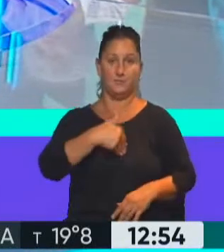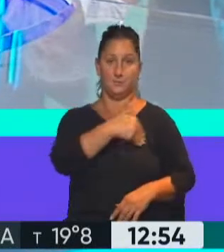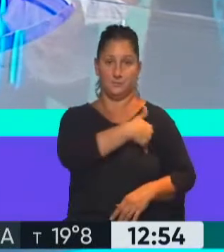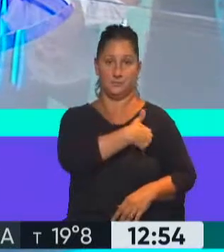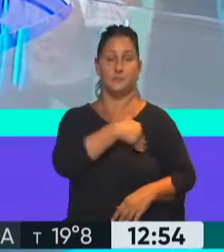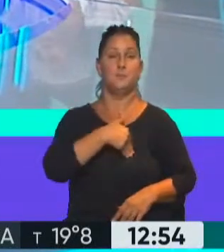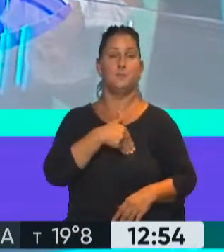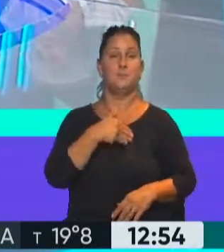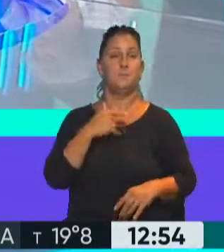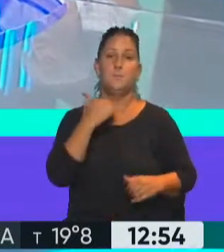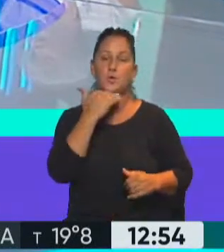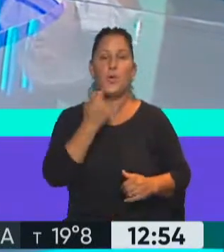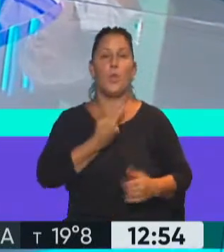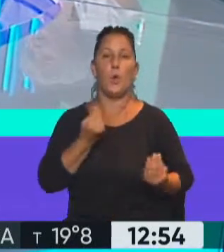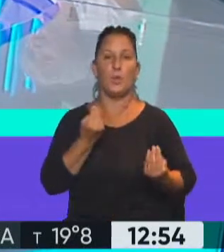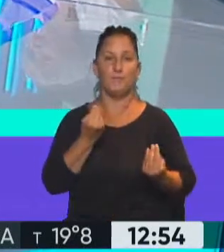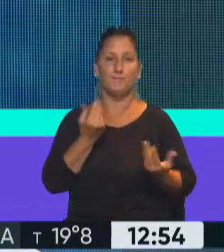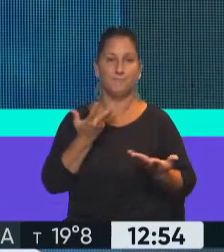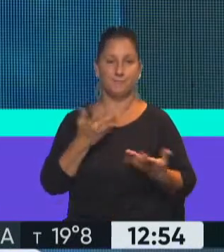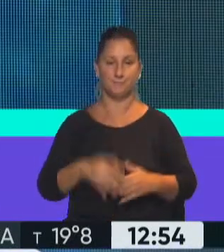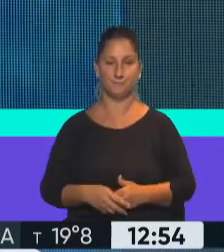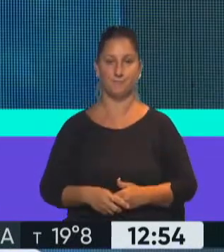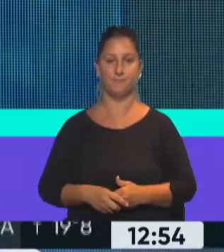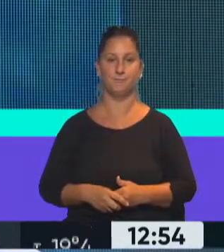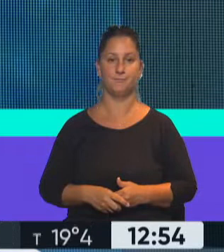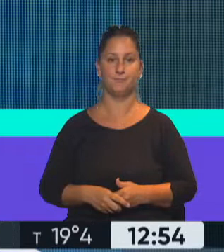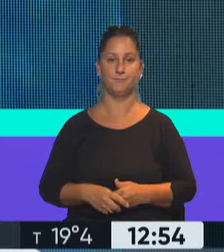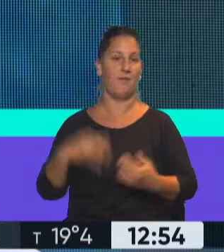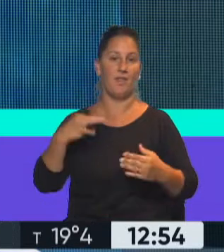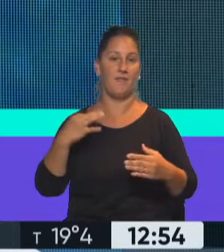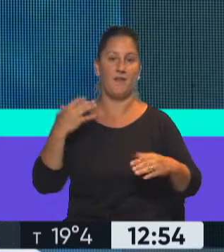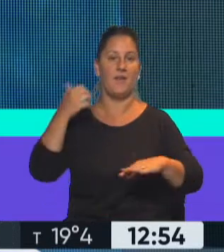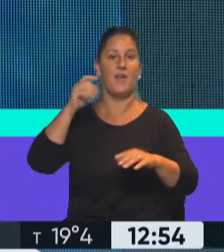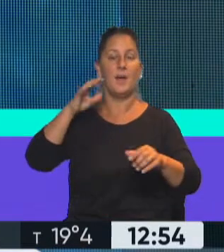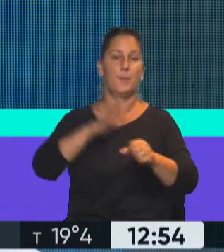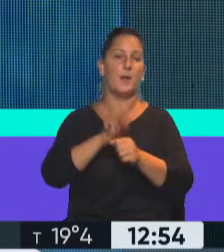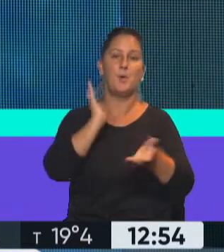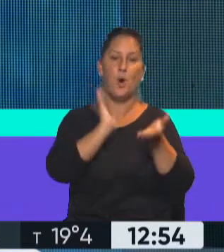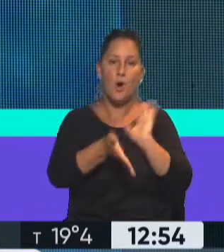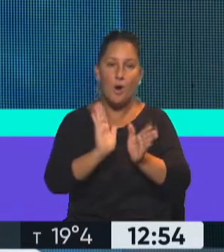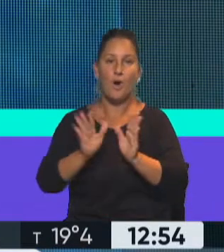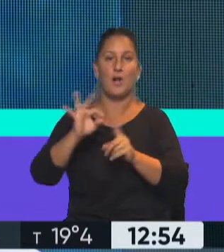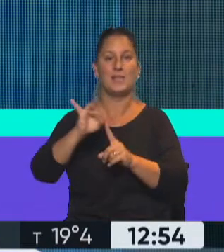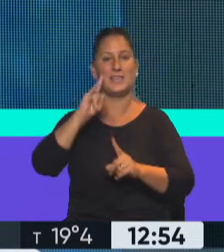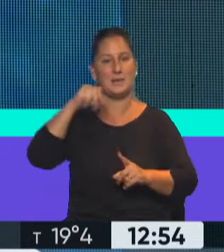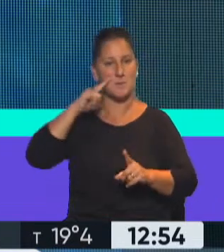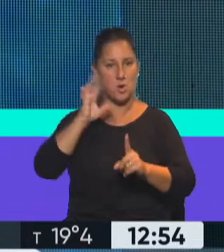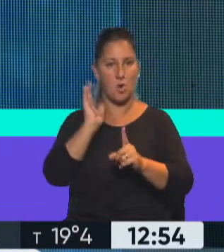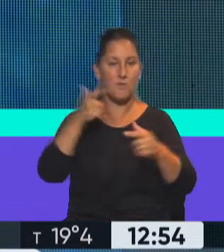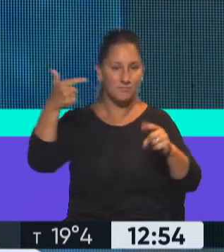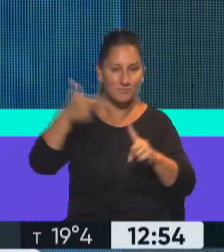lugar no lo tenéis no puedes pagar el alojamiento porque hay que estar para hacerse una quimio o lo que fuera bueno no puedes